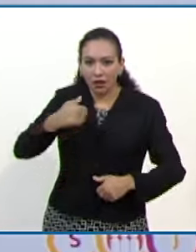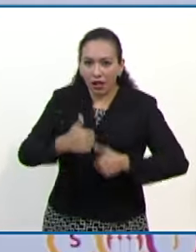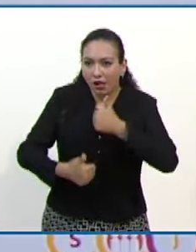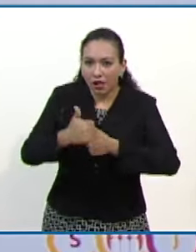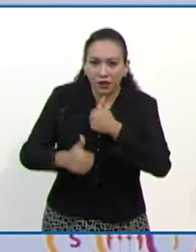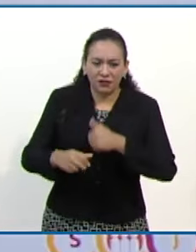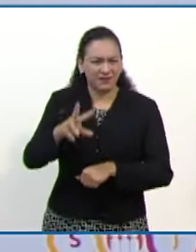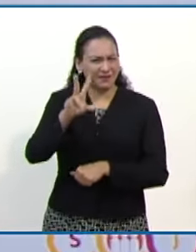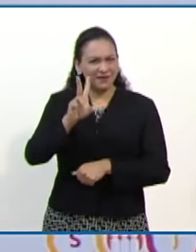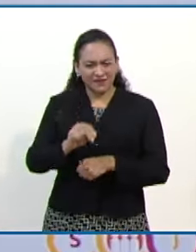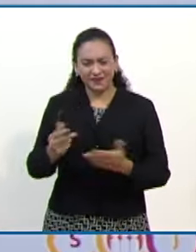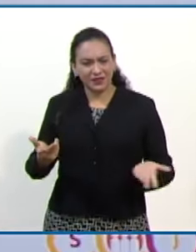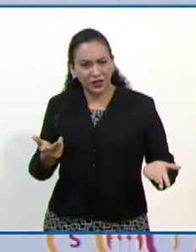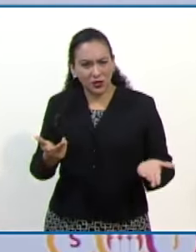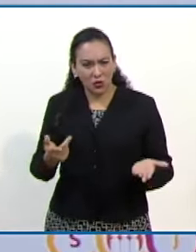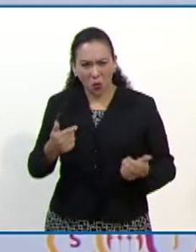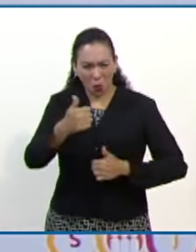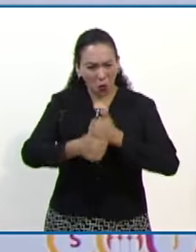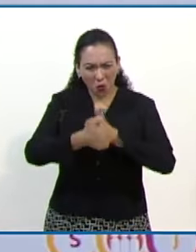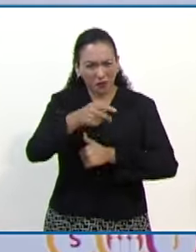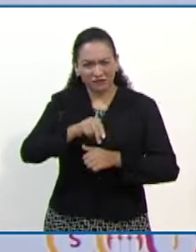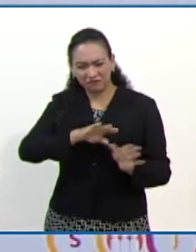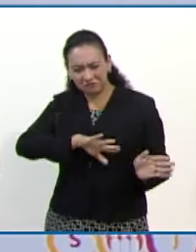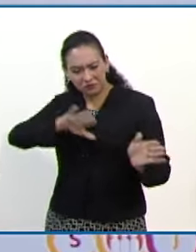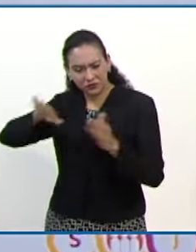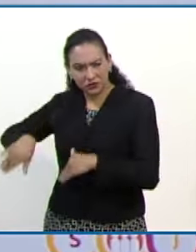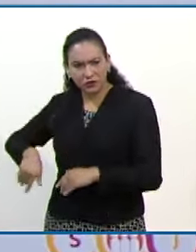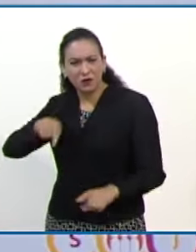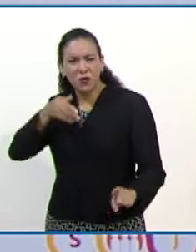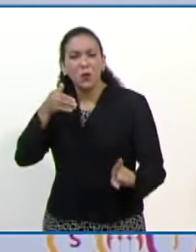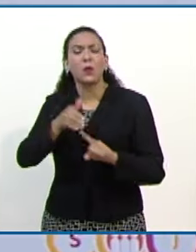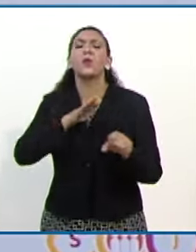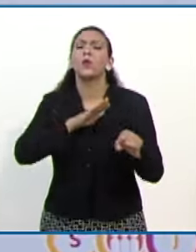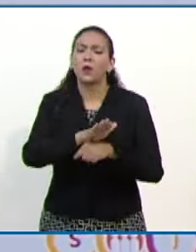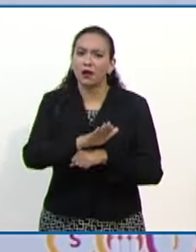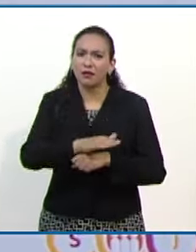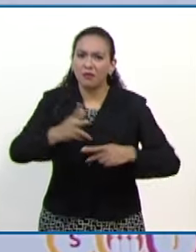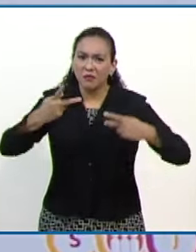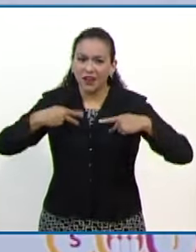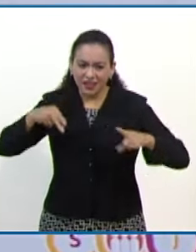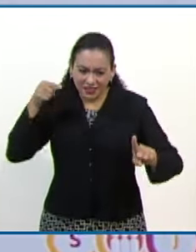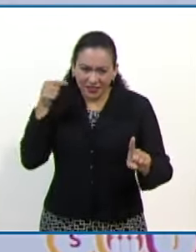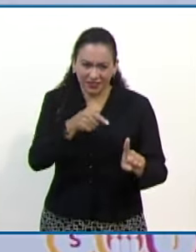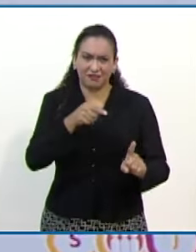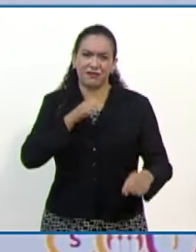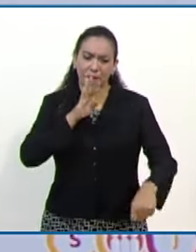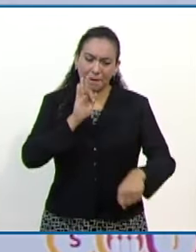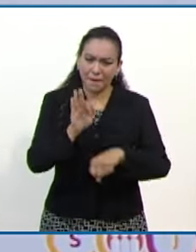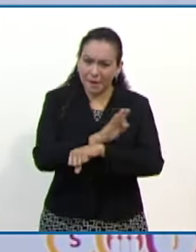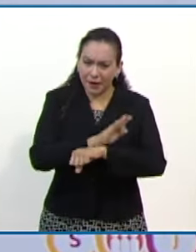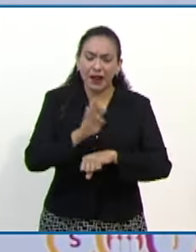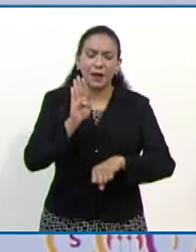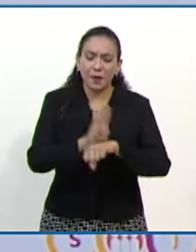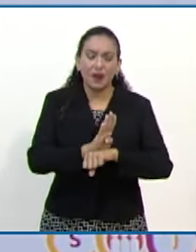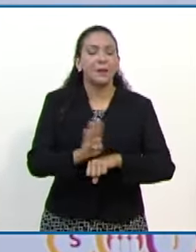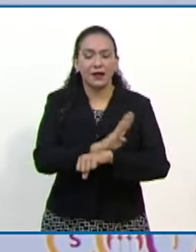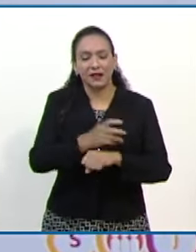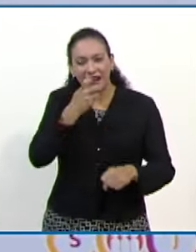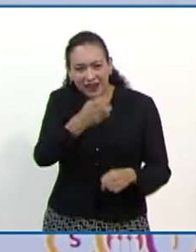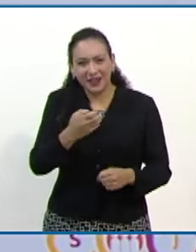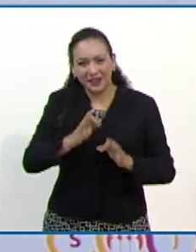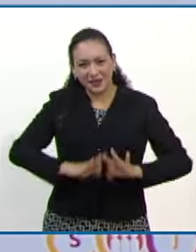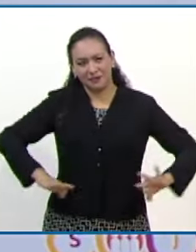tan sencillo, disminuirían enormemente los problemas de la sociedad. Sucede matemáticamente